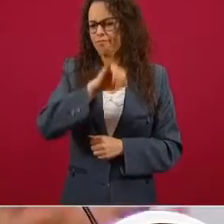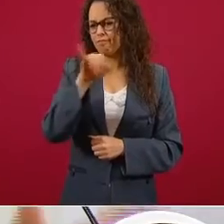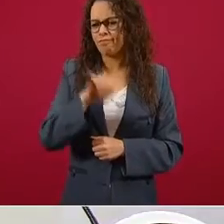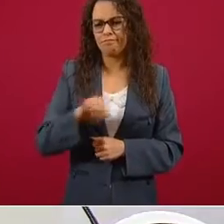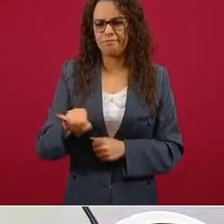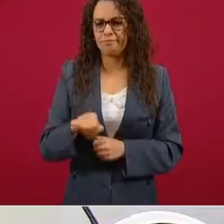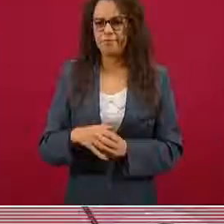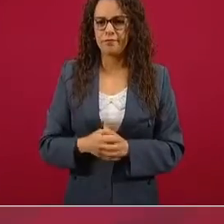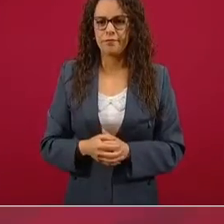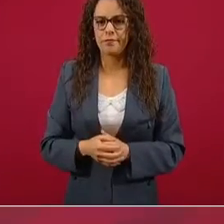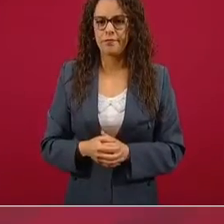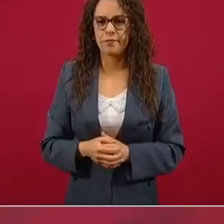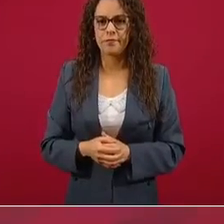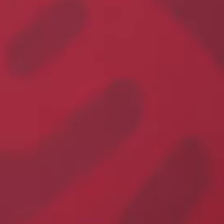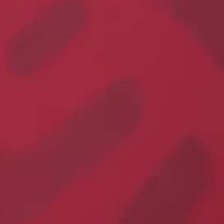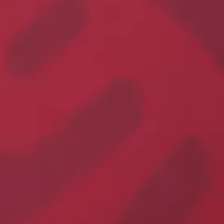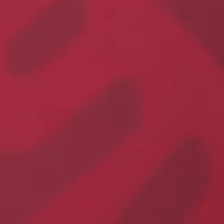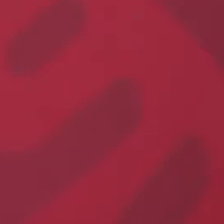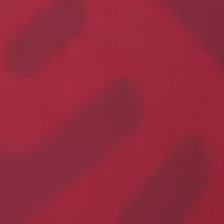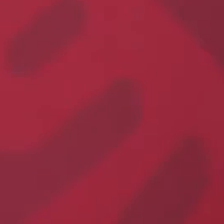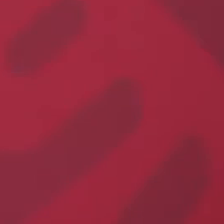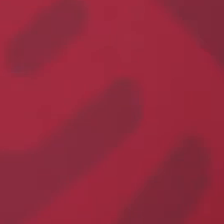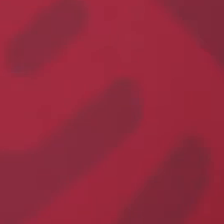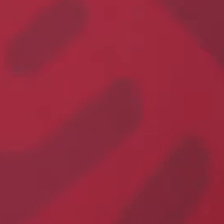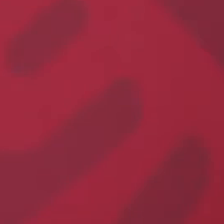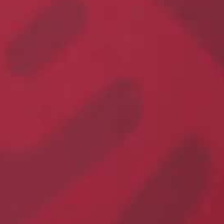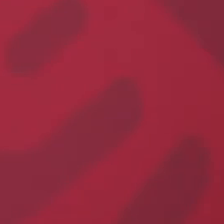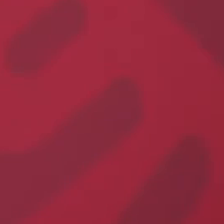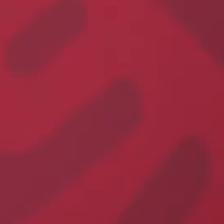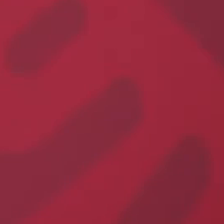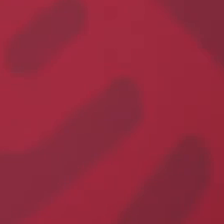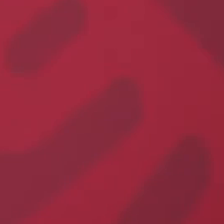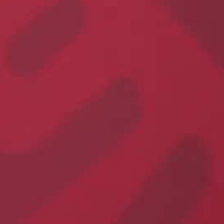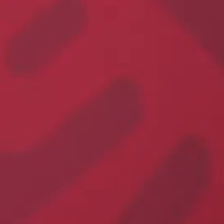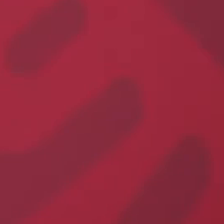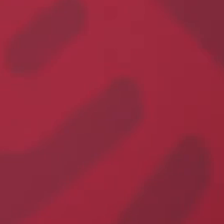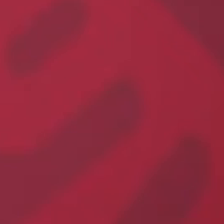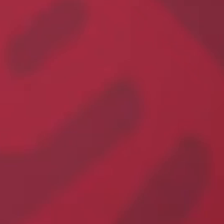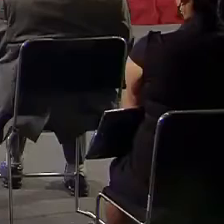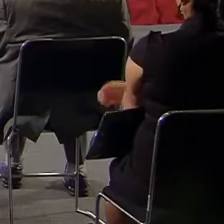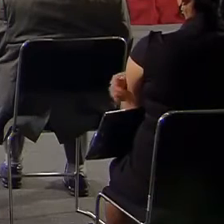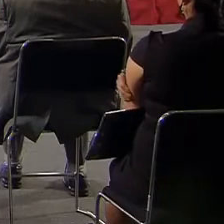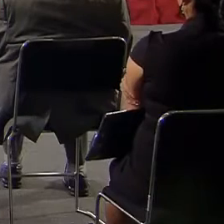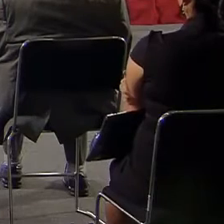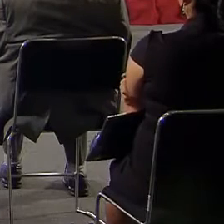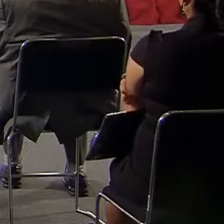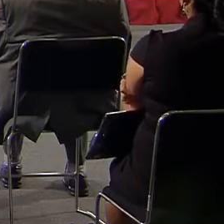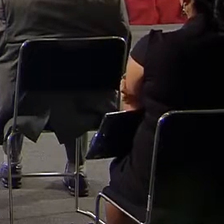se dice la realidad, y entonces sacan de contexto